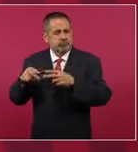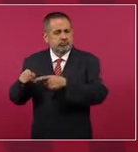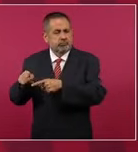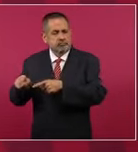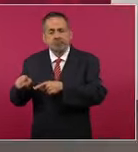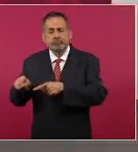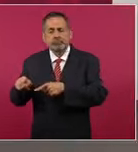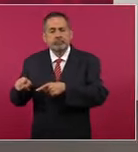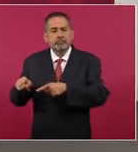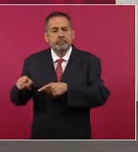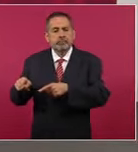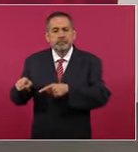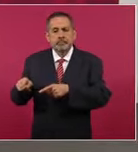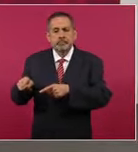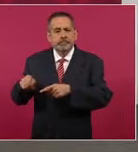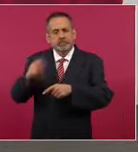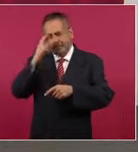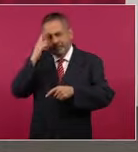que después de un mitin